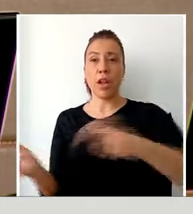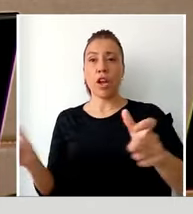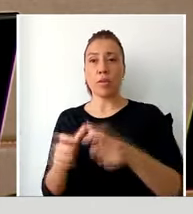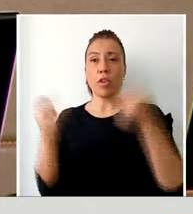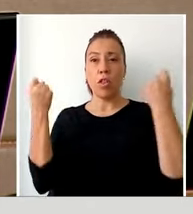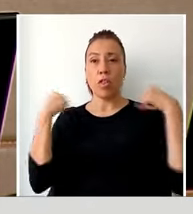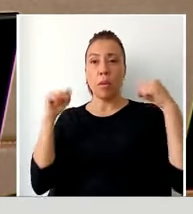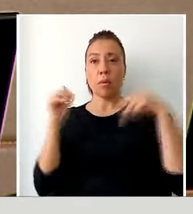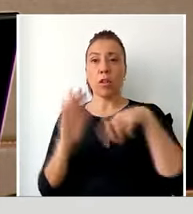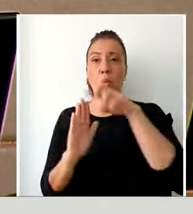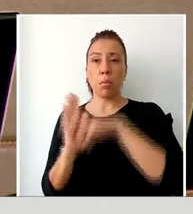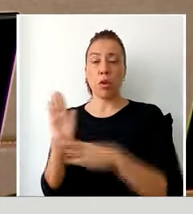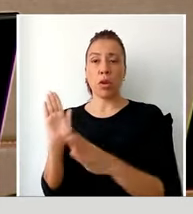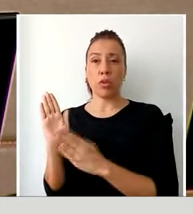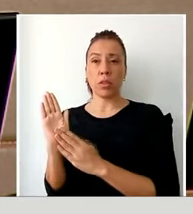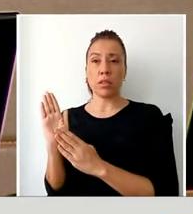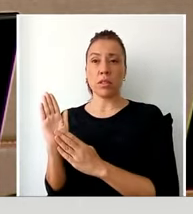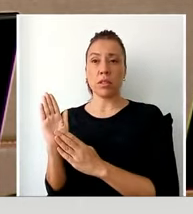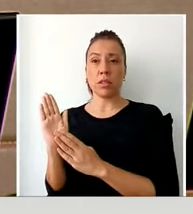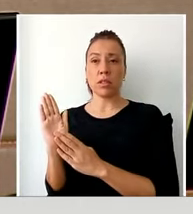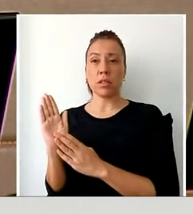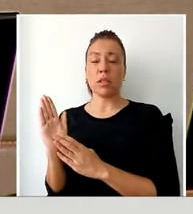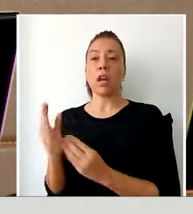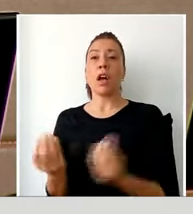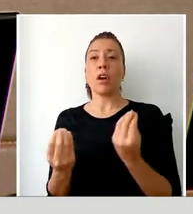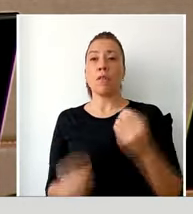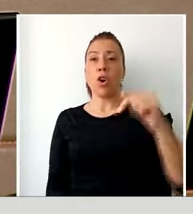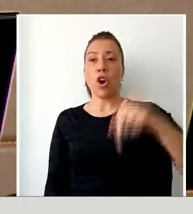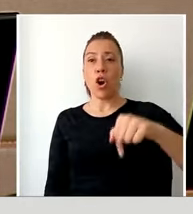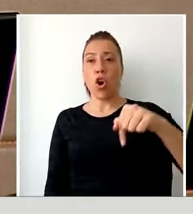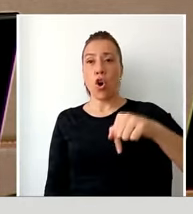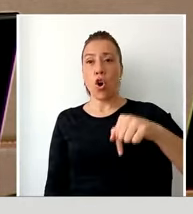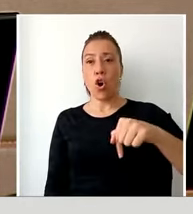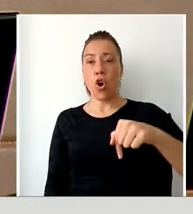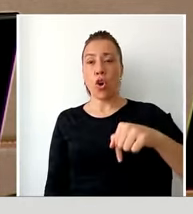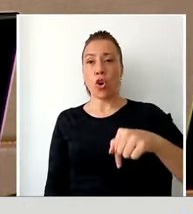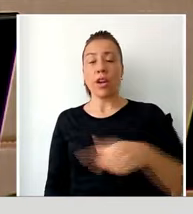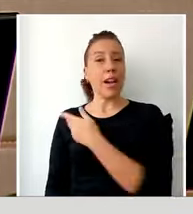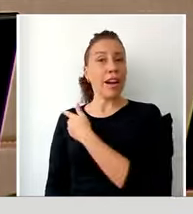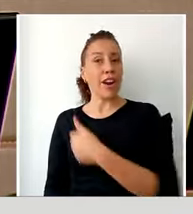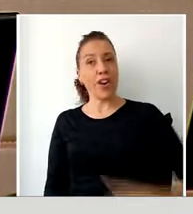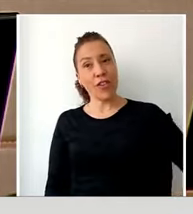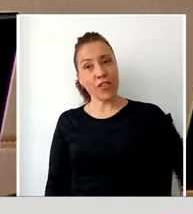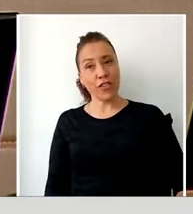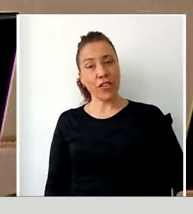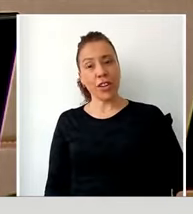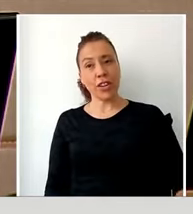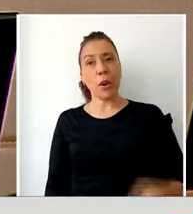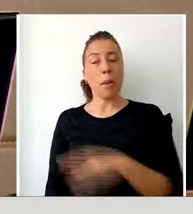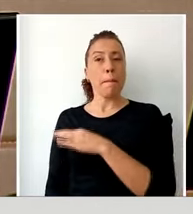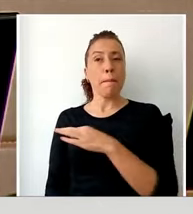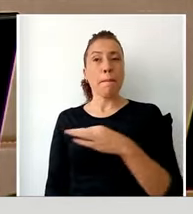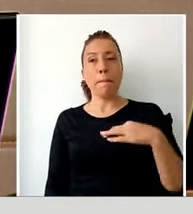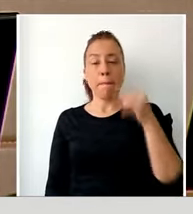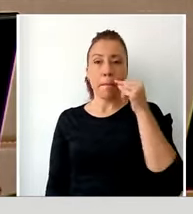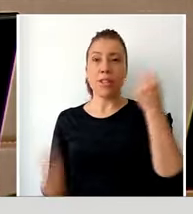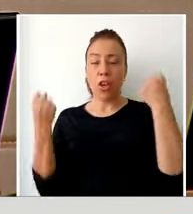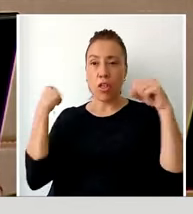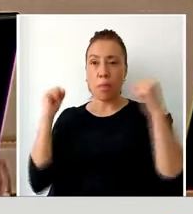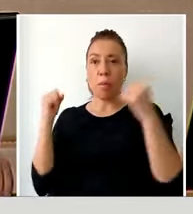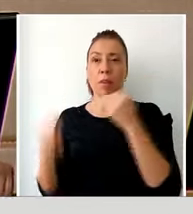de estas características y qué bueno que hoy día En este gobierno tanto el ministro del deporte como el ministro de Educación